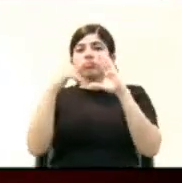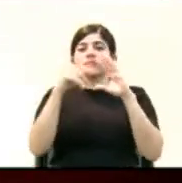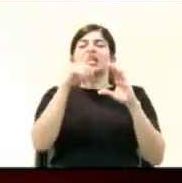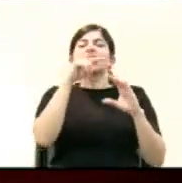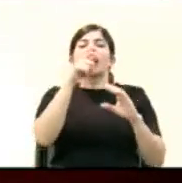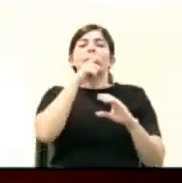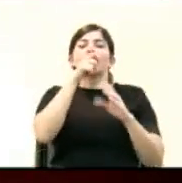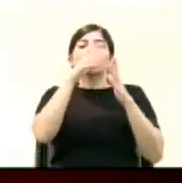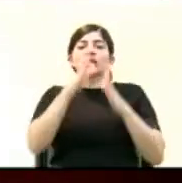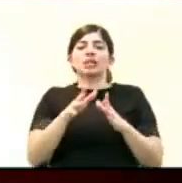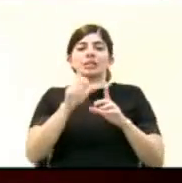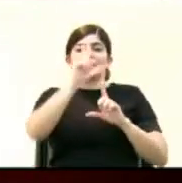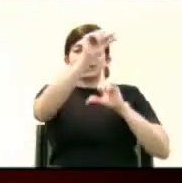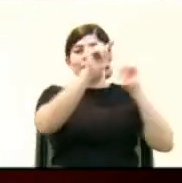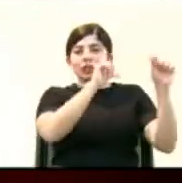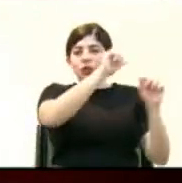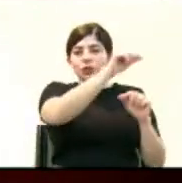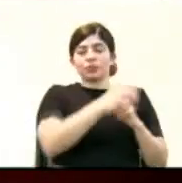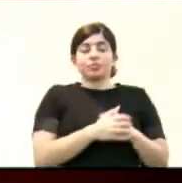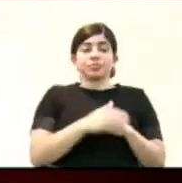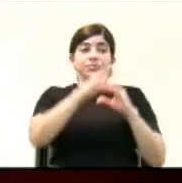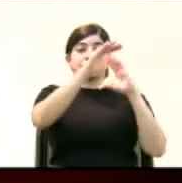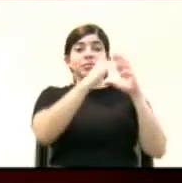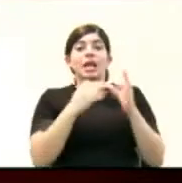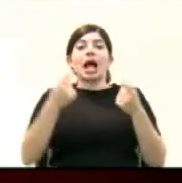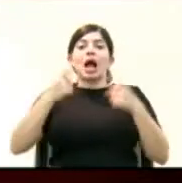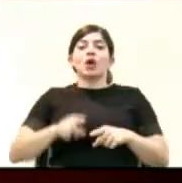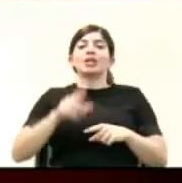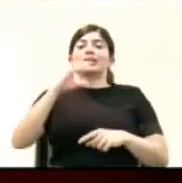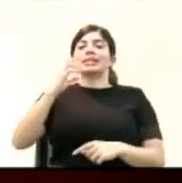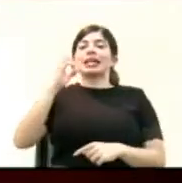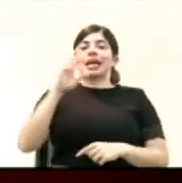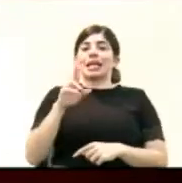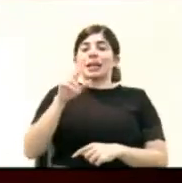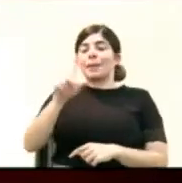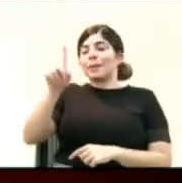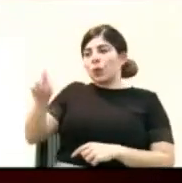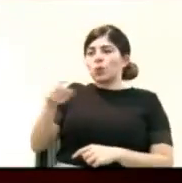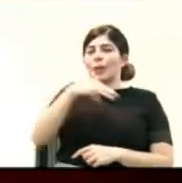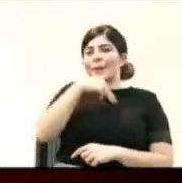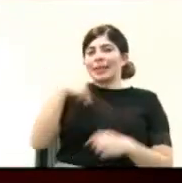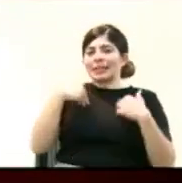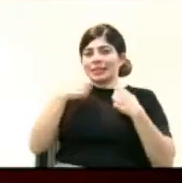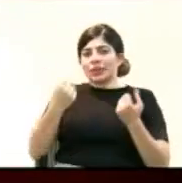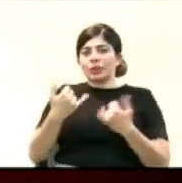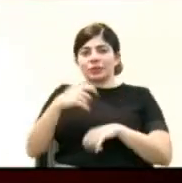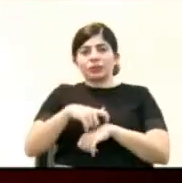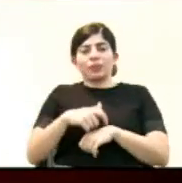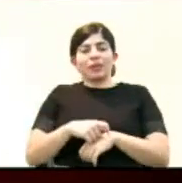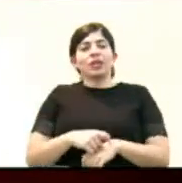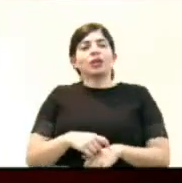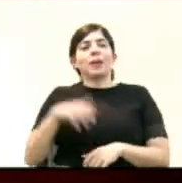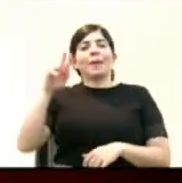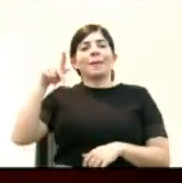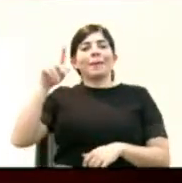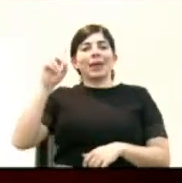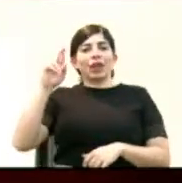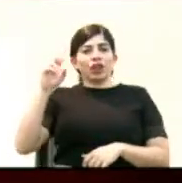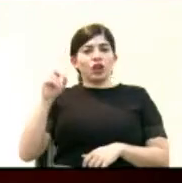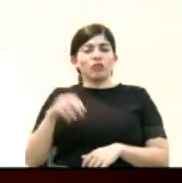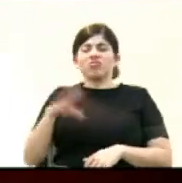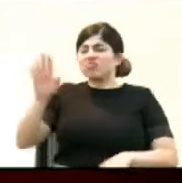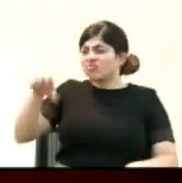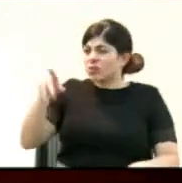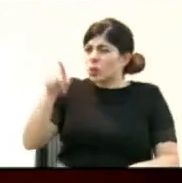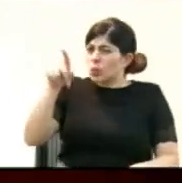de los colegas de medios regionales. Consulta acontecer CR para el ministro de Salud ahí, el señor Pedro. ¿No